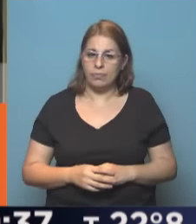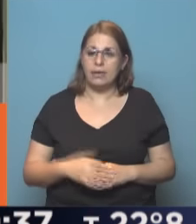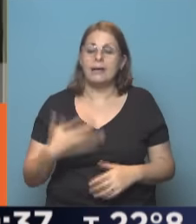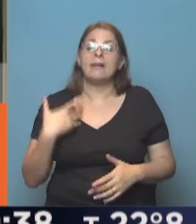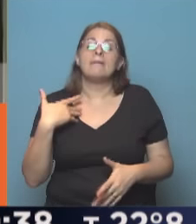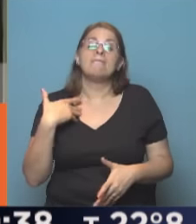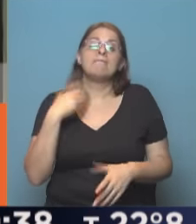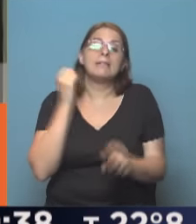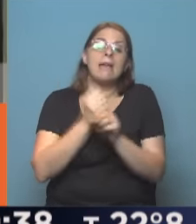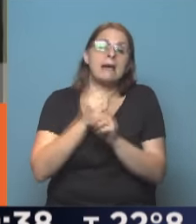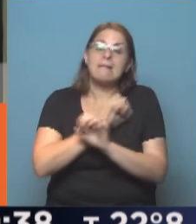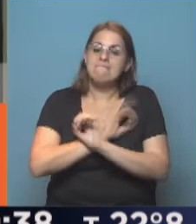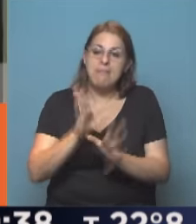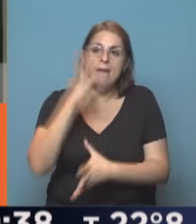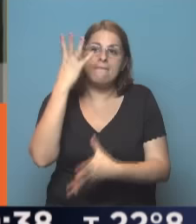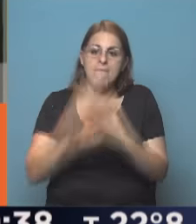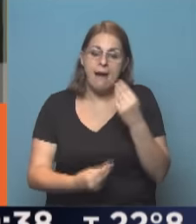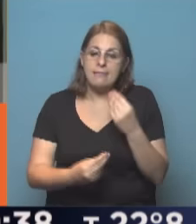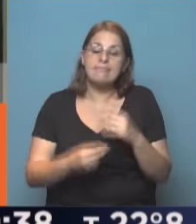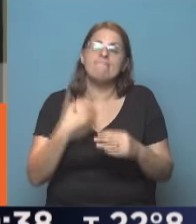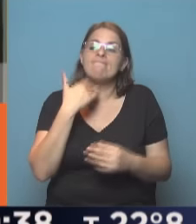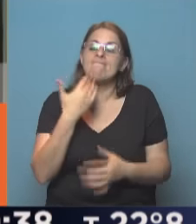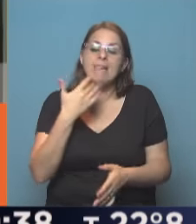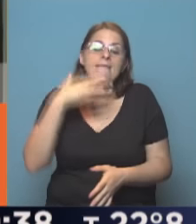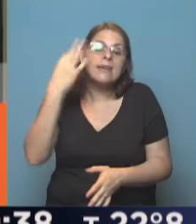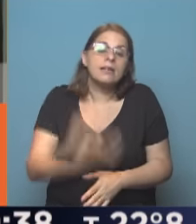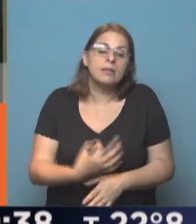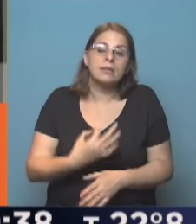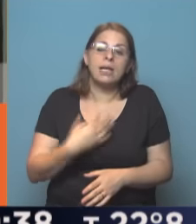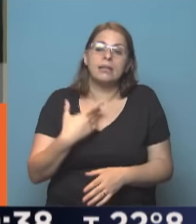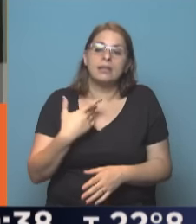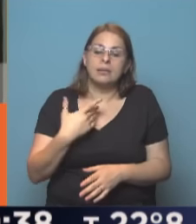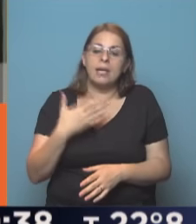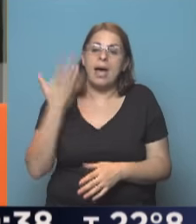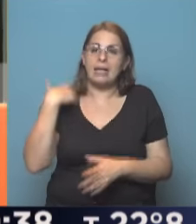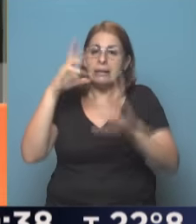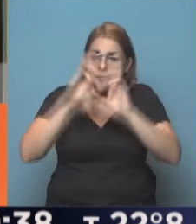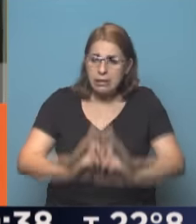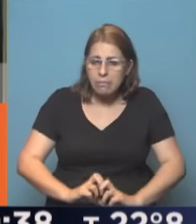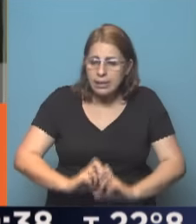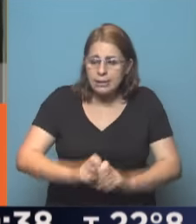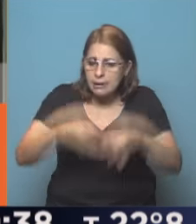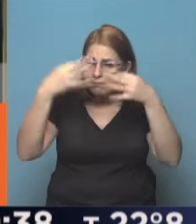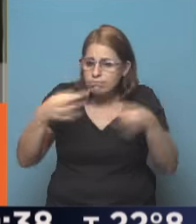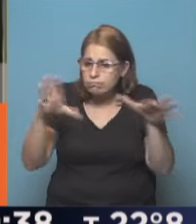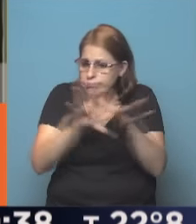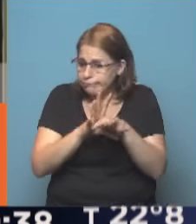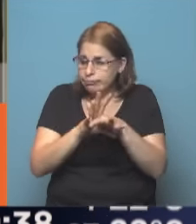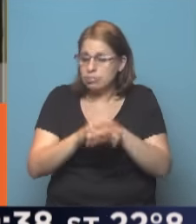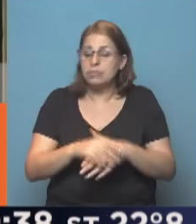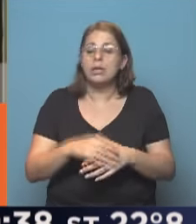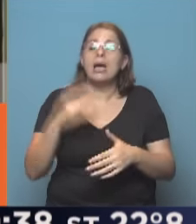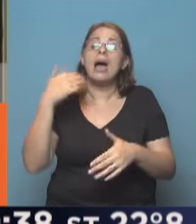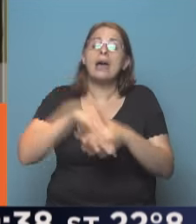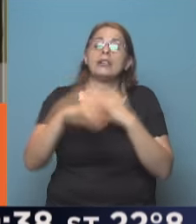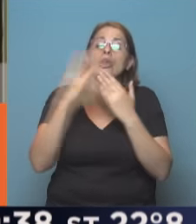Incompetencia, fallas, se cayeron. La verdad es que no hubo, hemos hecho toda la investigación, obviamente, que corresponde dentro del